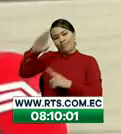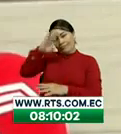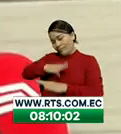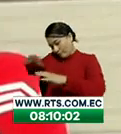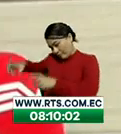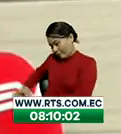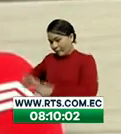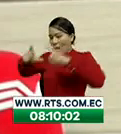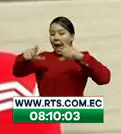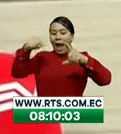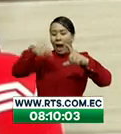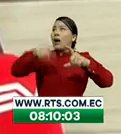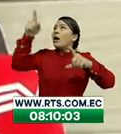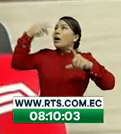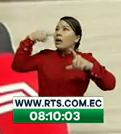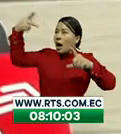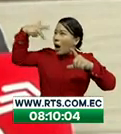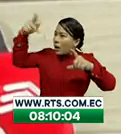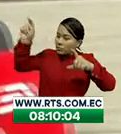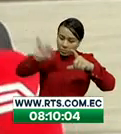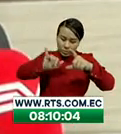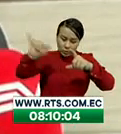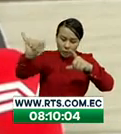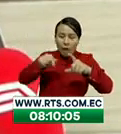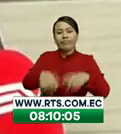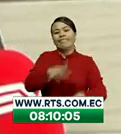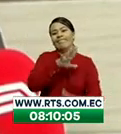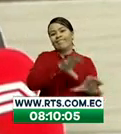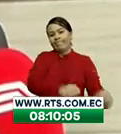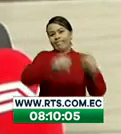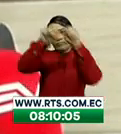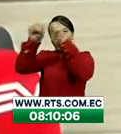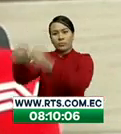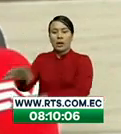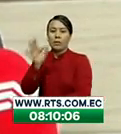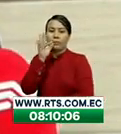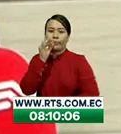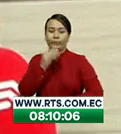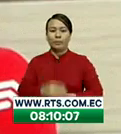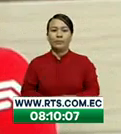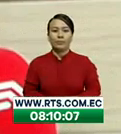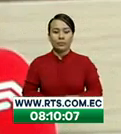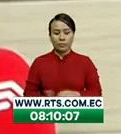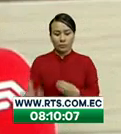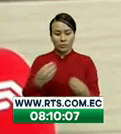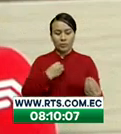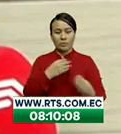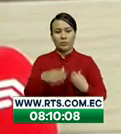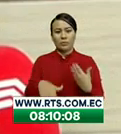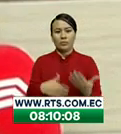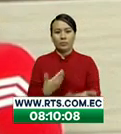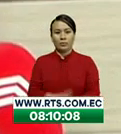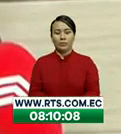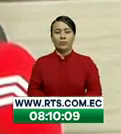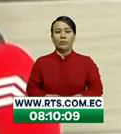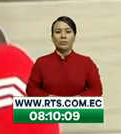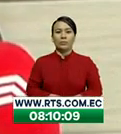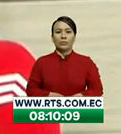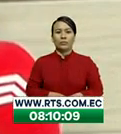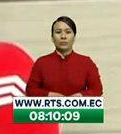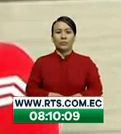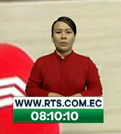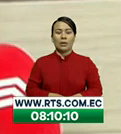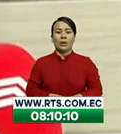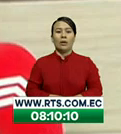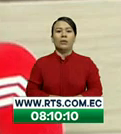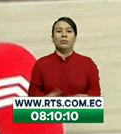Ubicamos el vehículo, está ya retenido el vehículo. Lo que se ha recabado hasta ahora, el individuo estaría localizado en una parte de